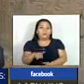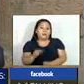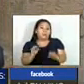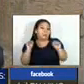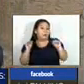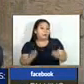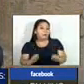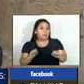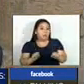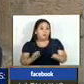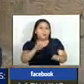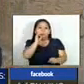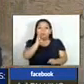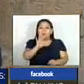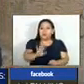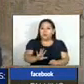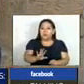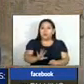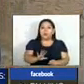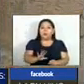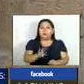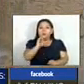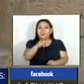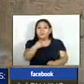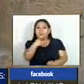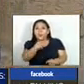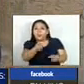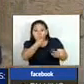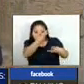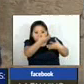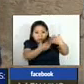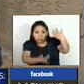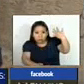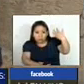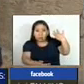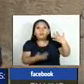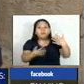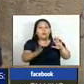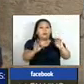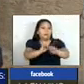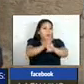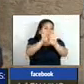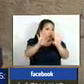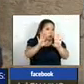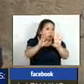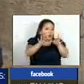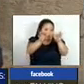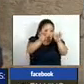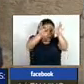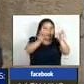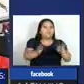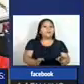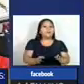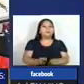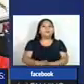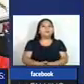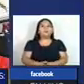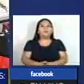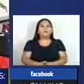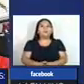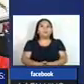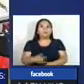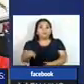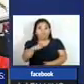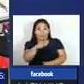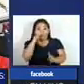podríamos determinar y poder informar quiénes son cuántos son de manera clara formal y oficial si se